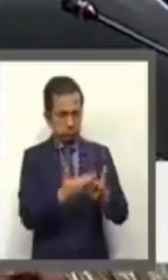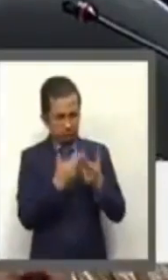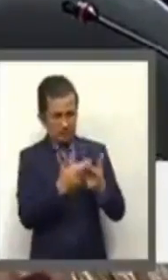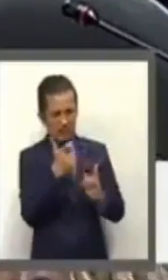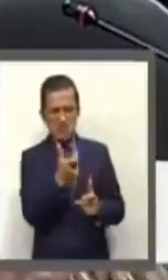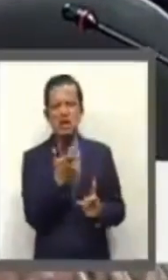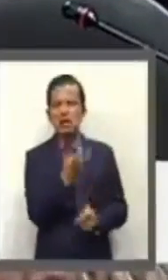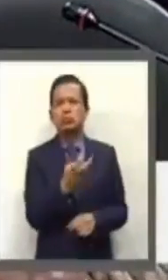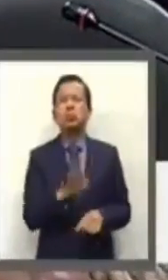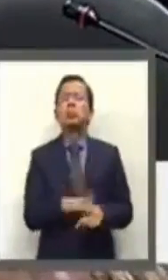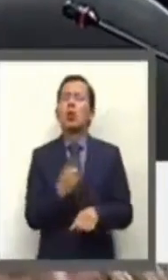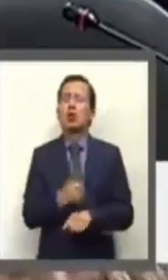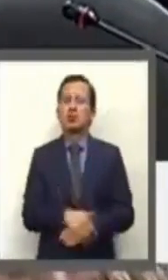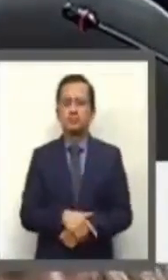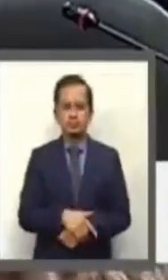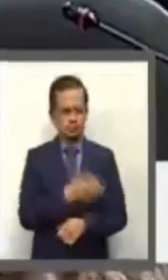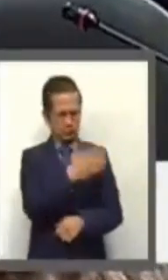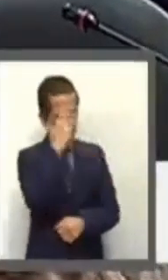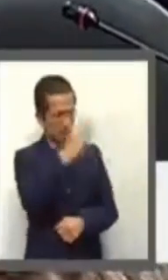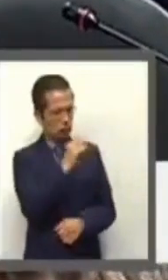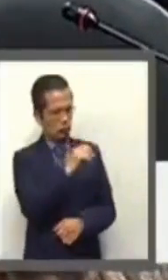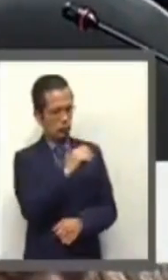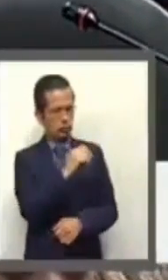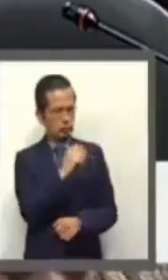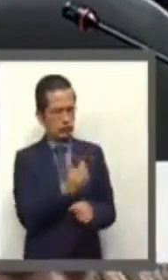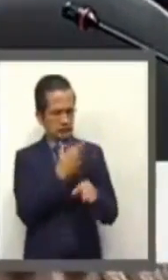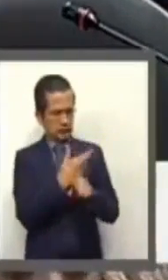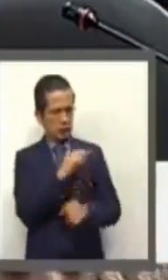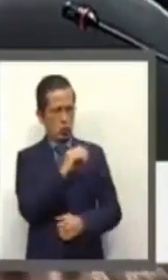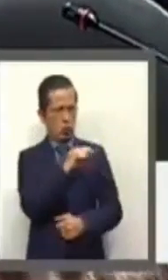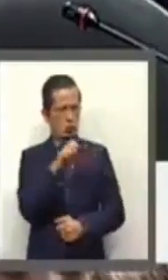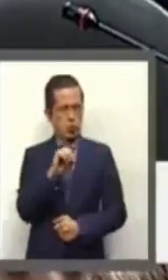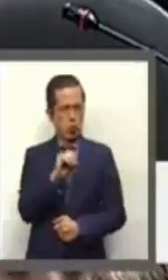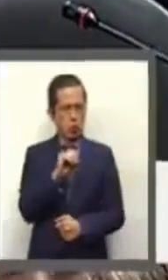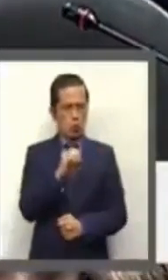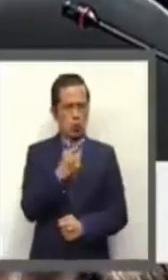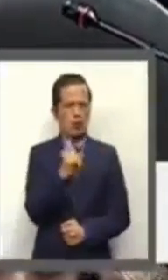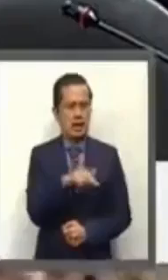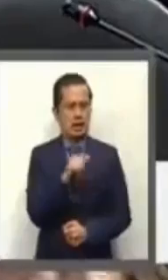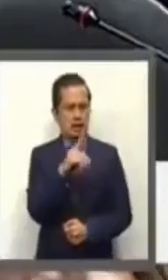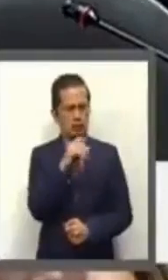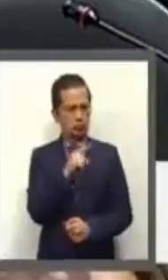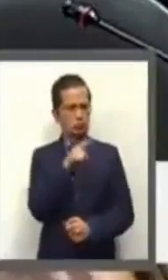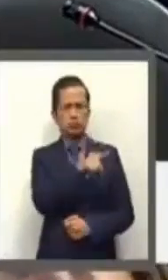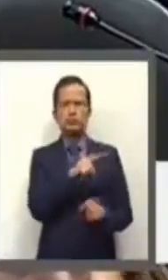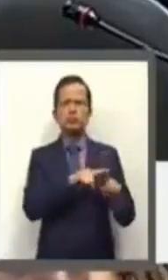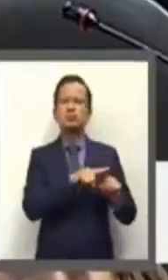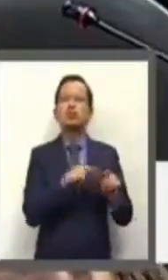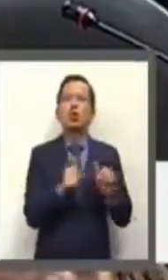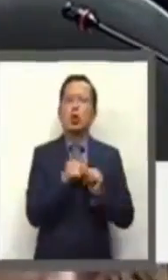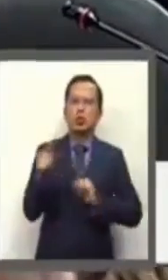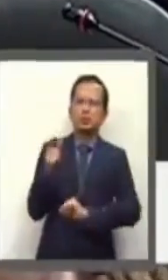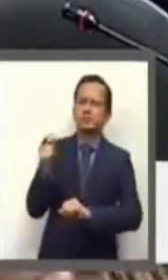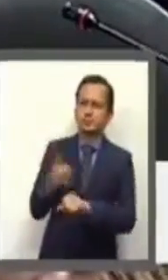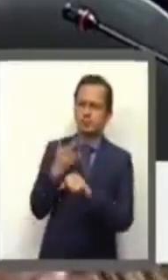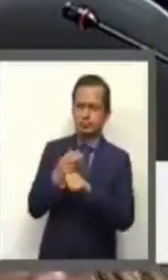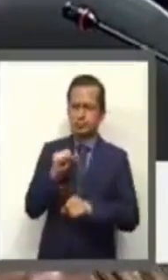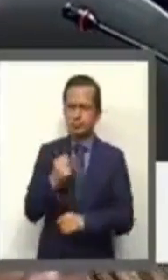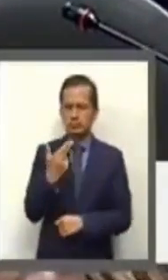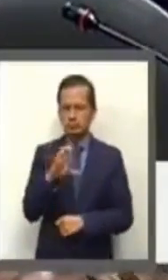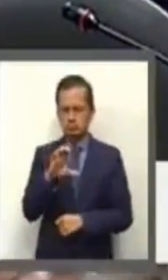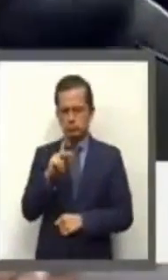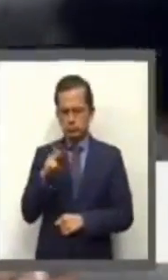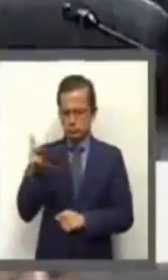qué, señor secretario Otto Granados, usted, vía la Secretaría de Hacienda, nos envía a la Cámara un presupuesto para